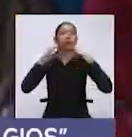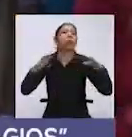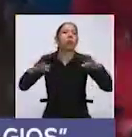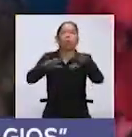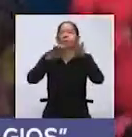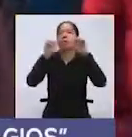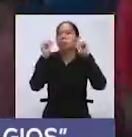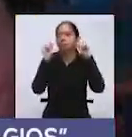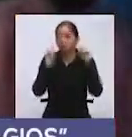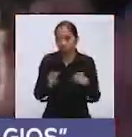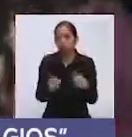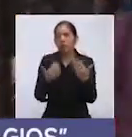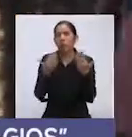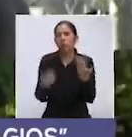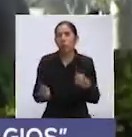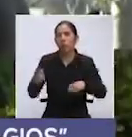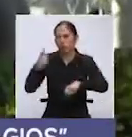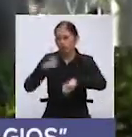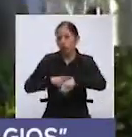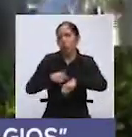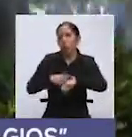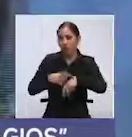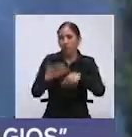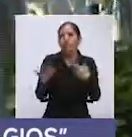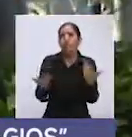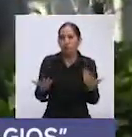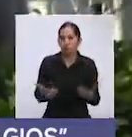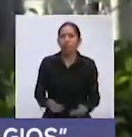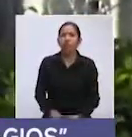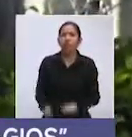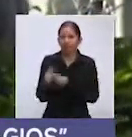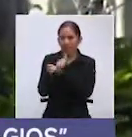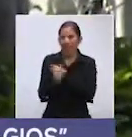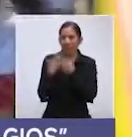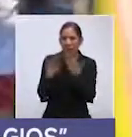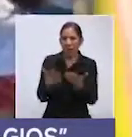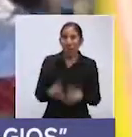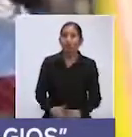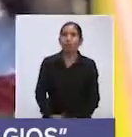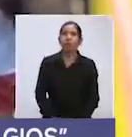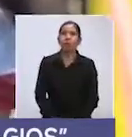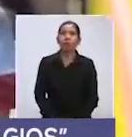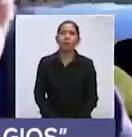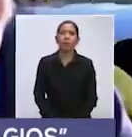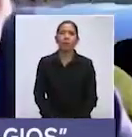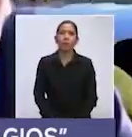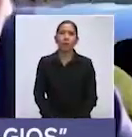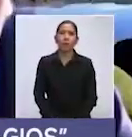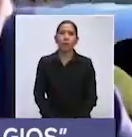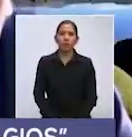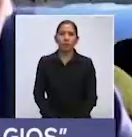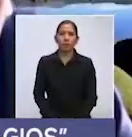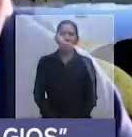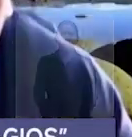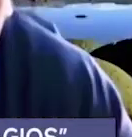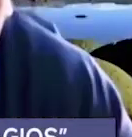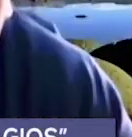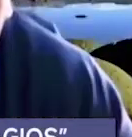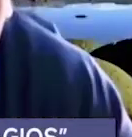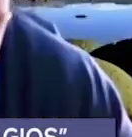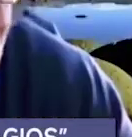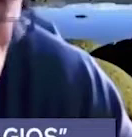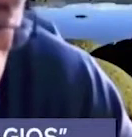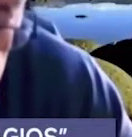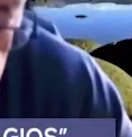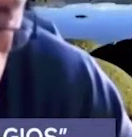acechando en este momento a la población. Usted, con los años de experiencia incluso que tiene, ¿consideraría que dejar de